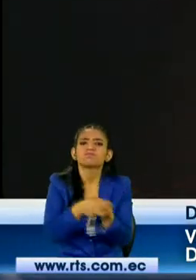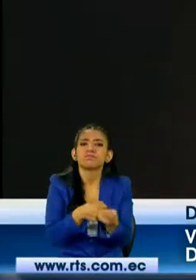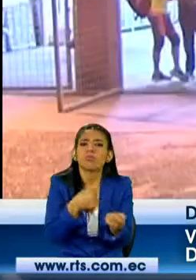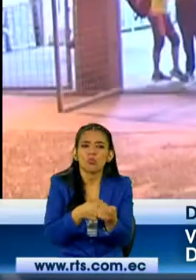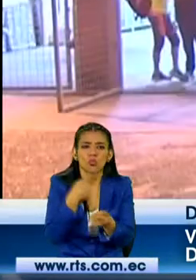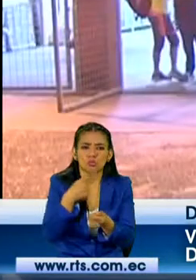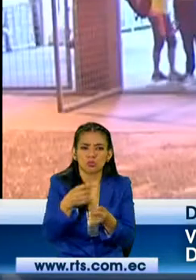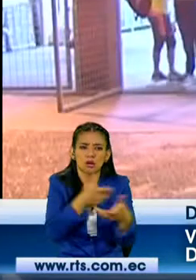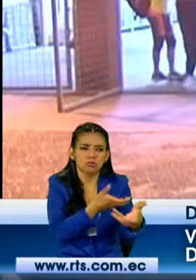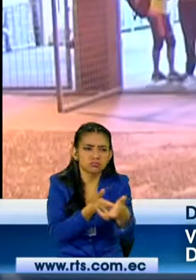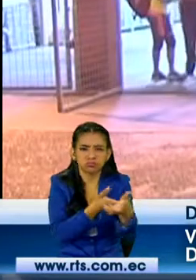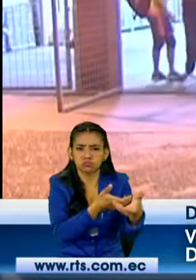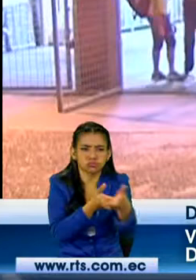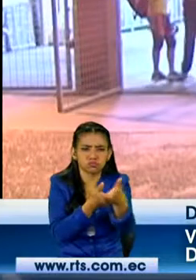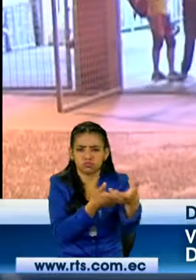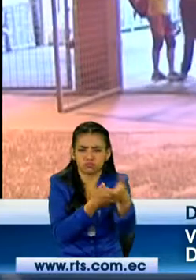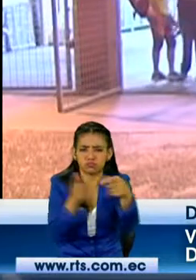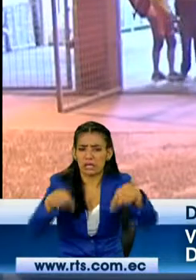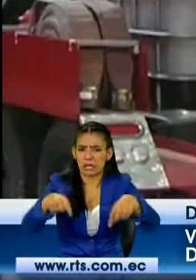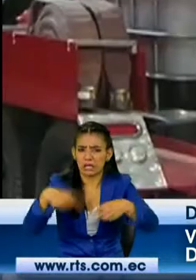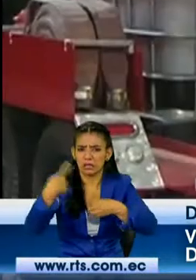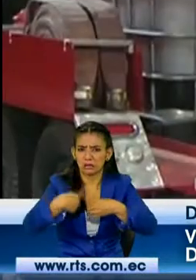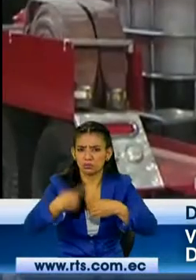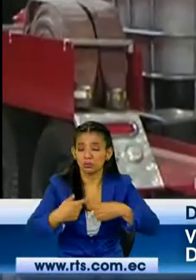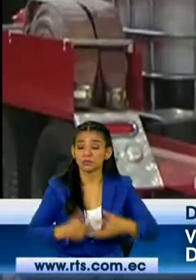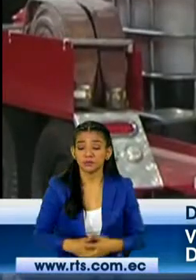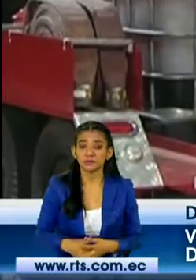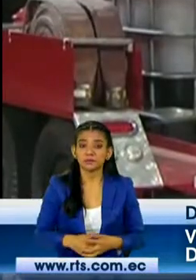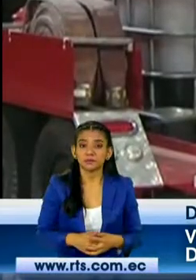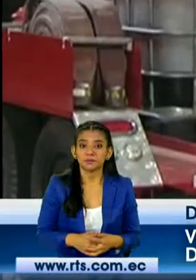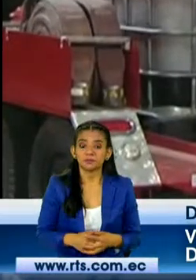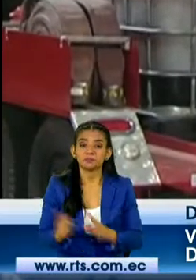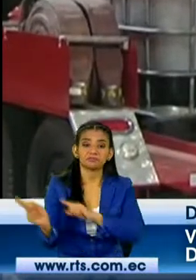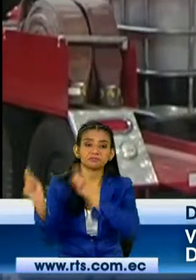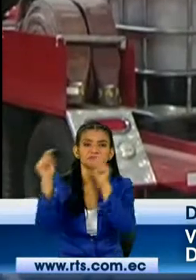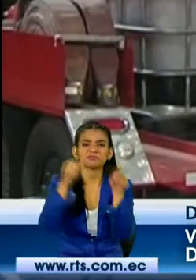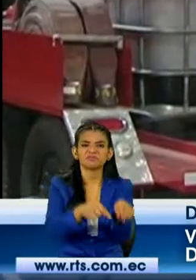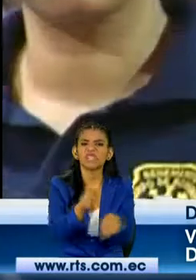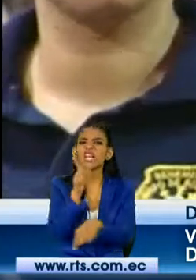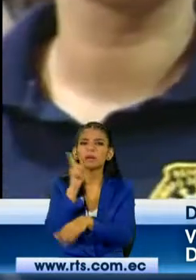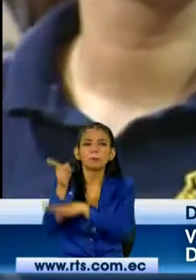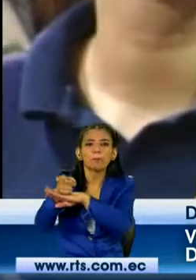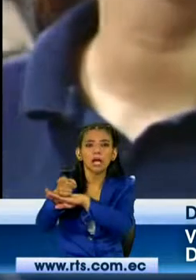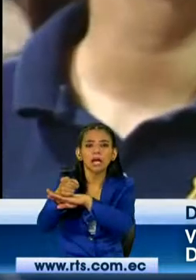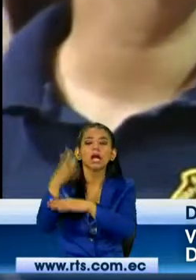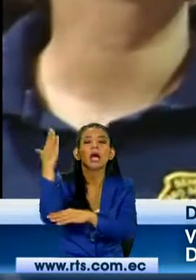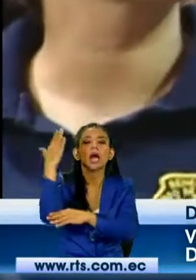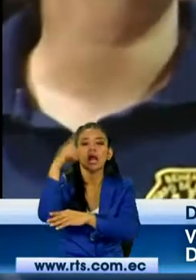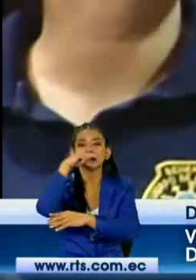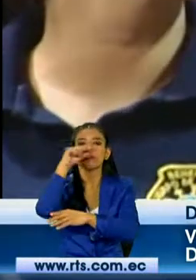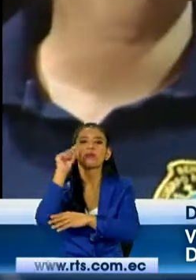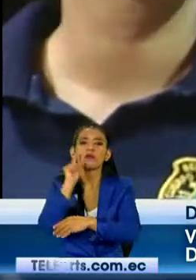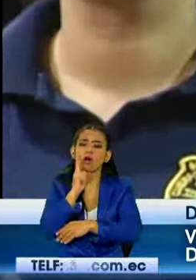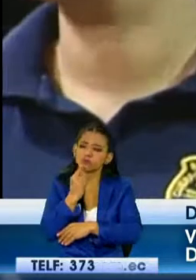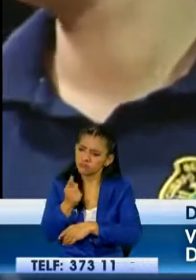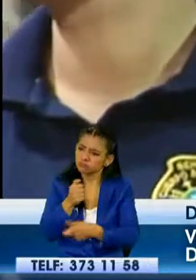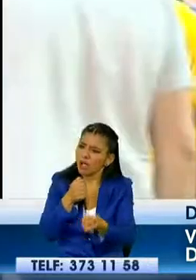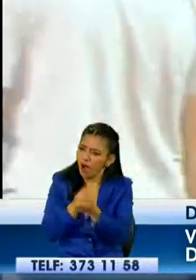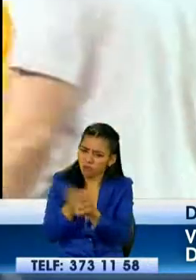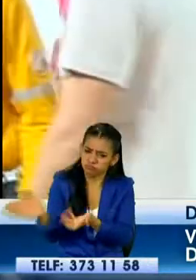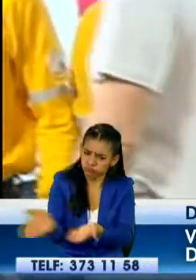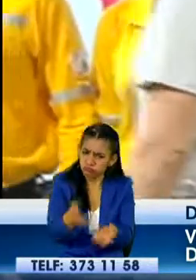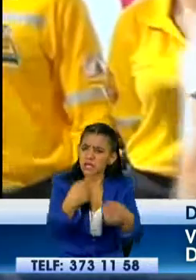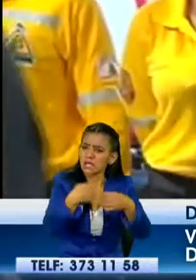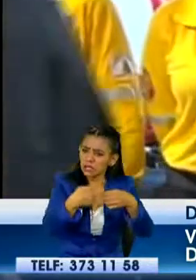de extinción de los incendios forestales que están azotando la capital. El traslado fue dispuesto por el alcalde Jaime Nebot en un gesto de solidaridad con el